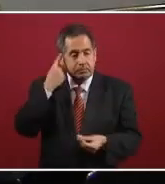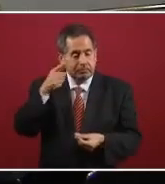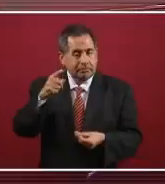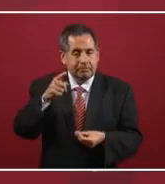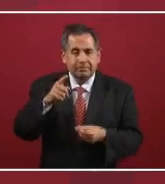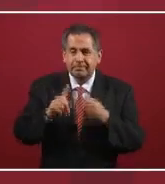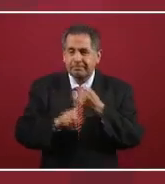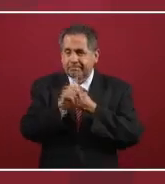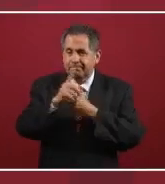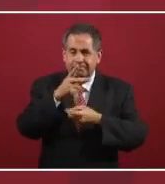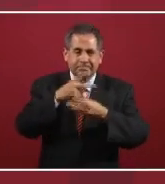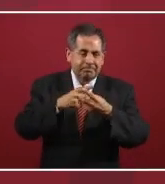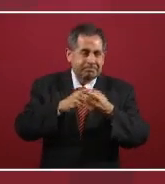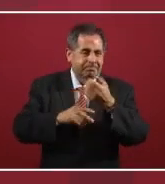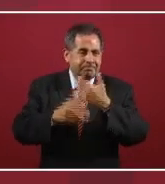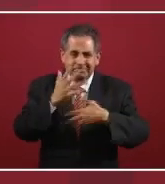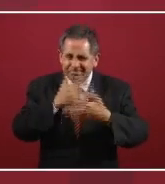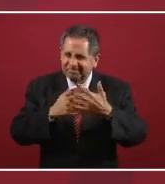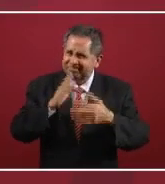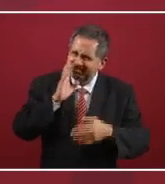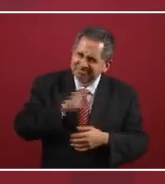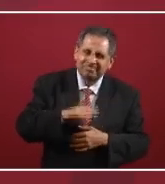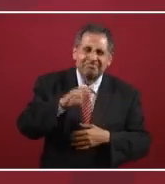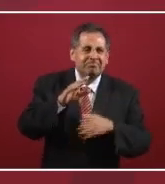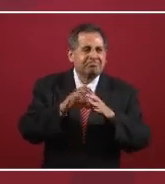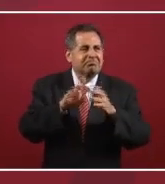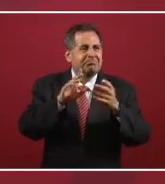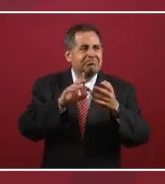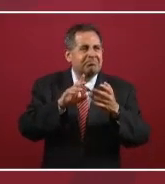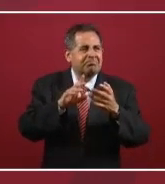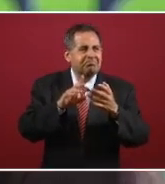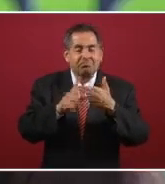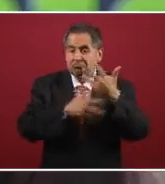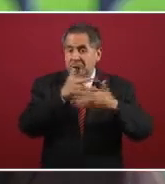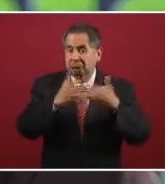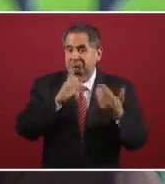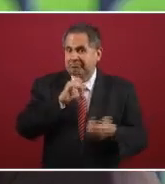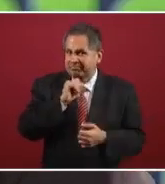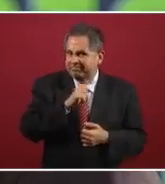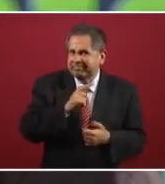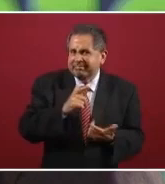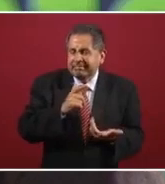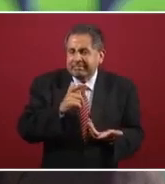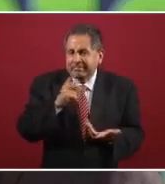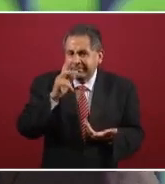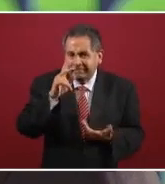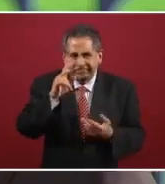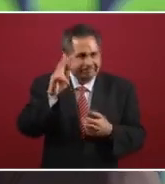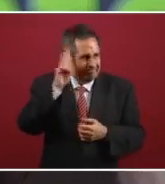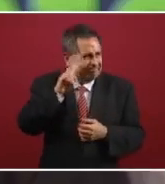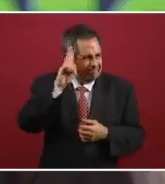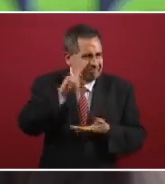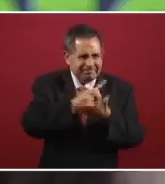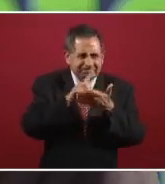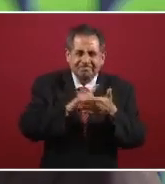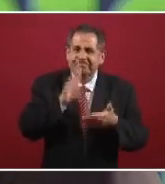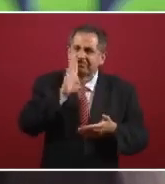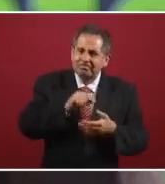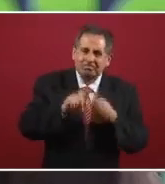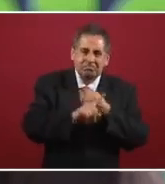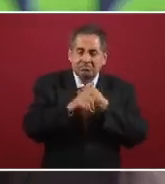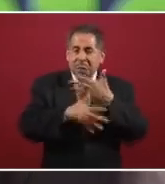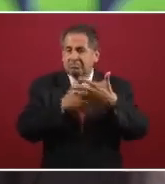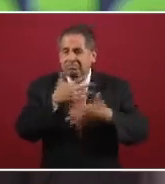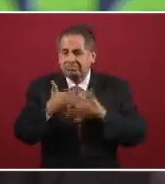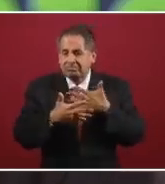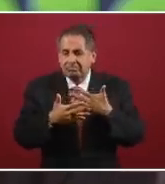de la violencia, las adicciones, es un trabajo de la sociedad, de la comunidad y que nos involucra a todos. Por eso la convocatoria